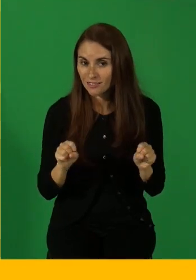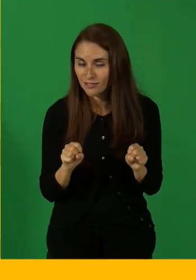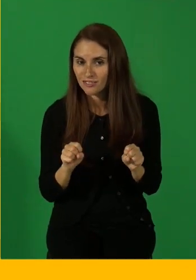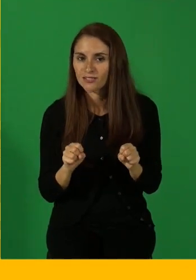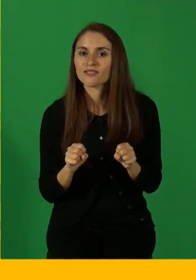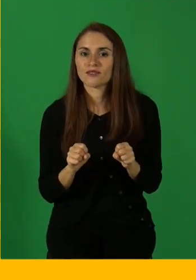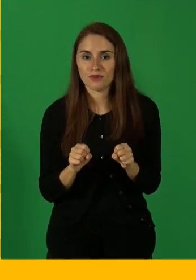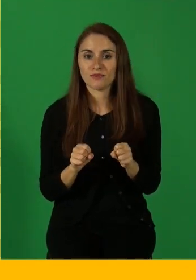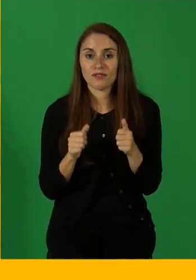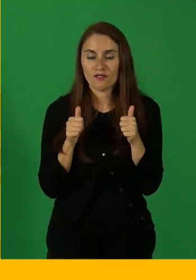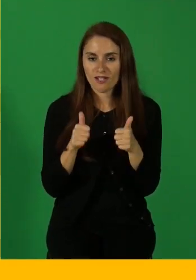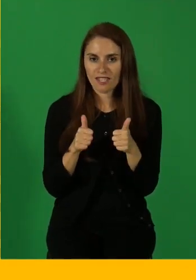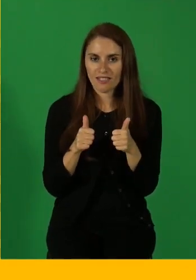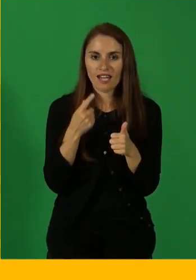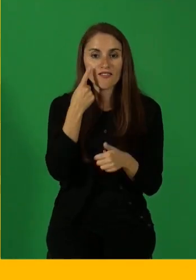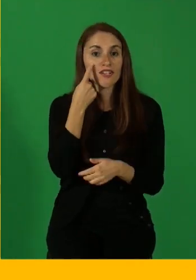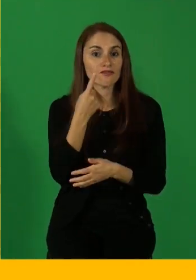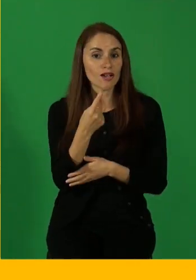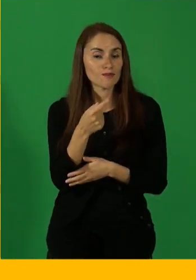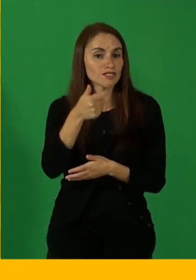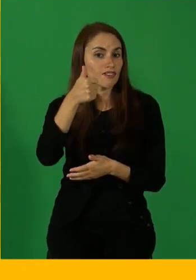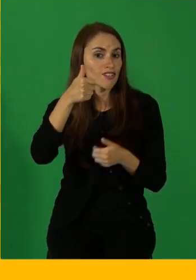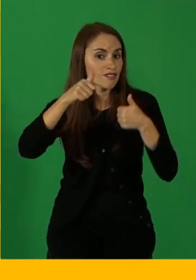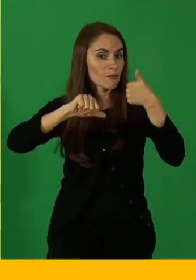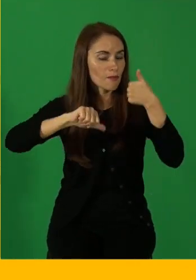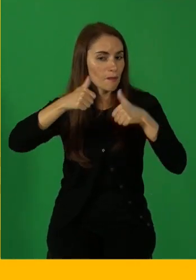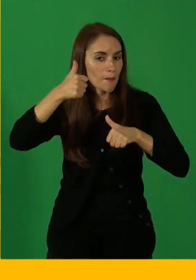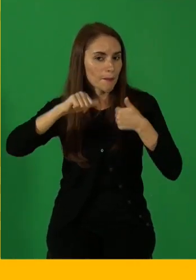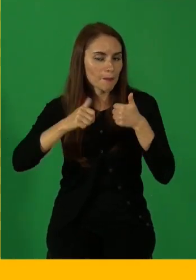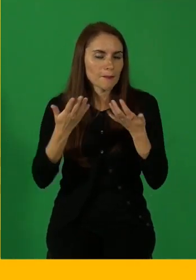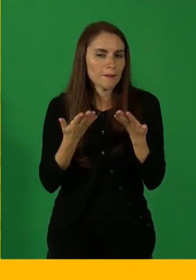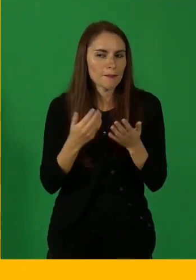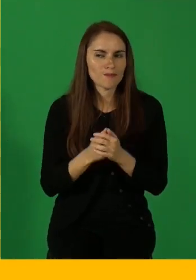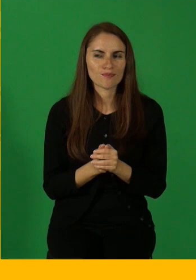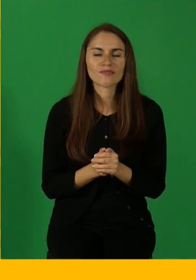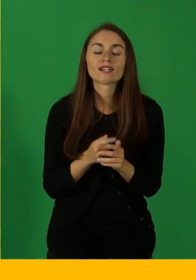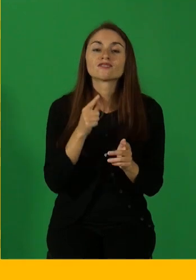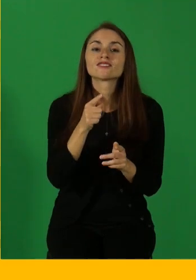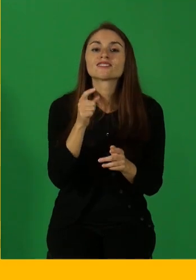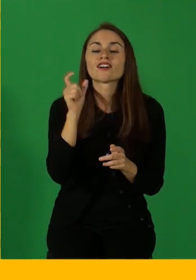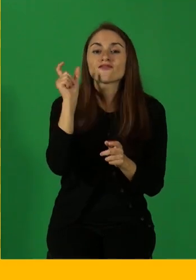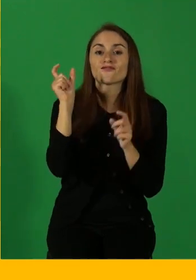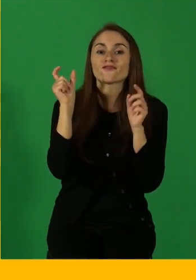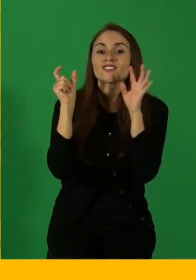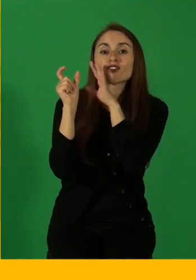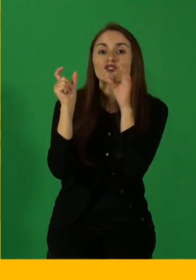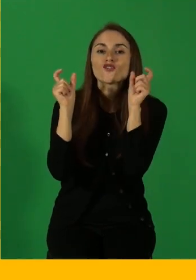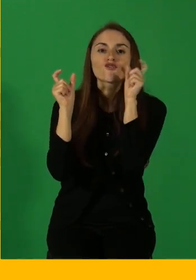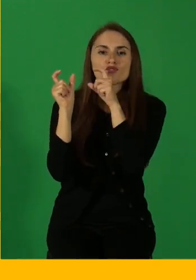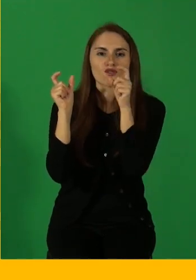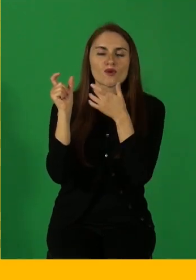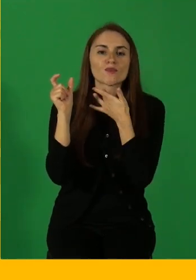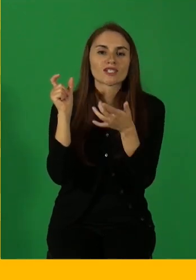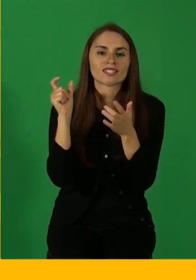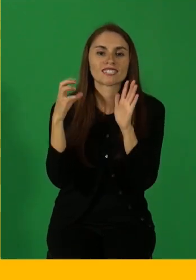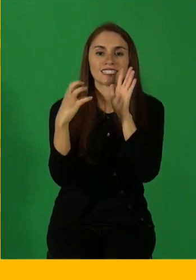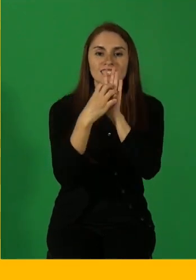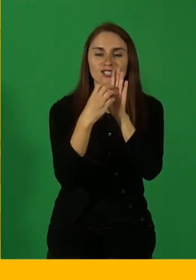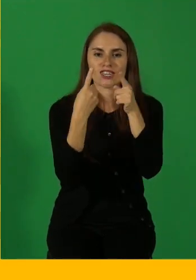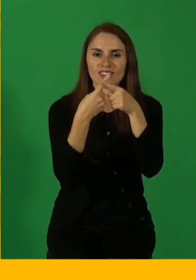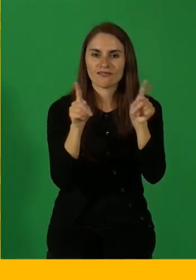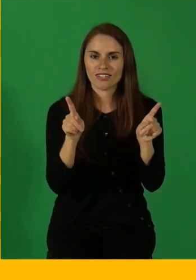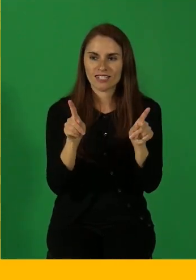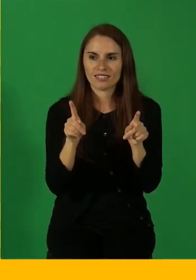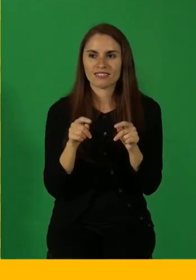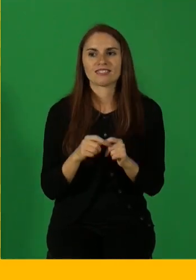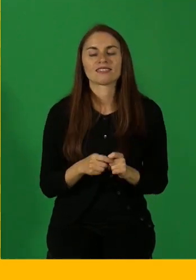¿Ya? ¿Estamos ok? Revisemos si lo hiciste bien. Acá tendríamos que usar las fichas rojas porque son números con distintos signos.